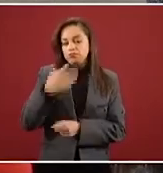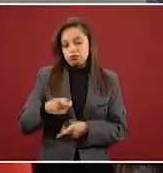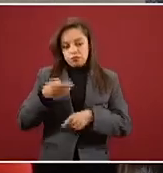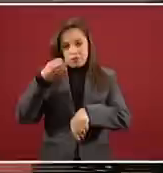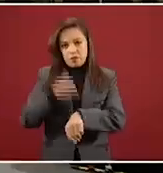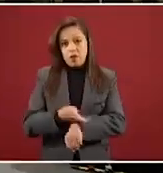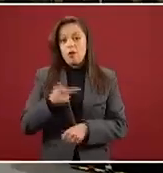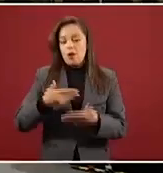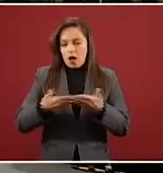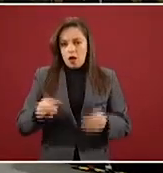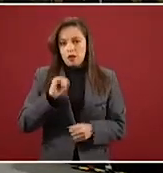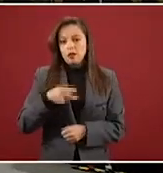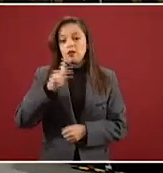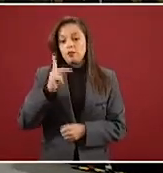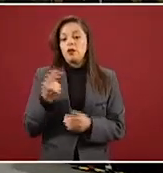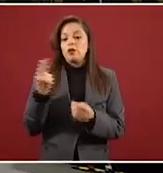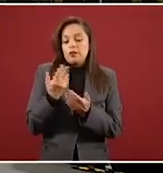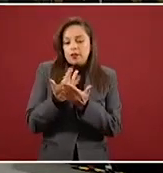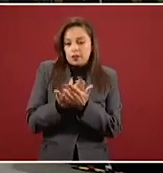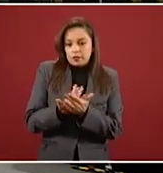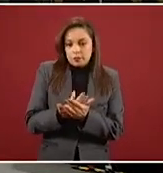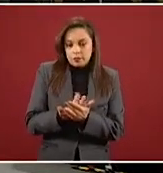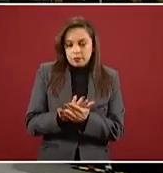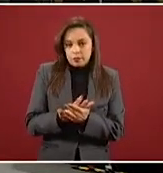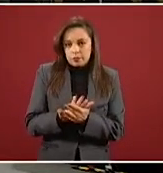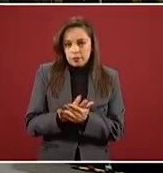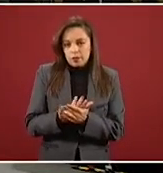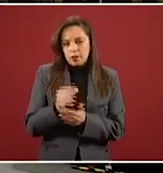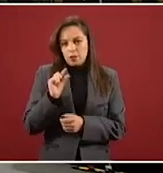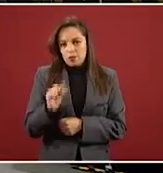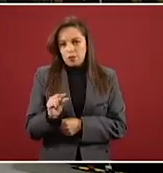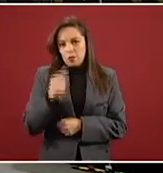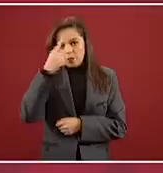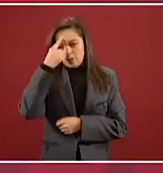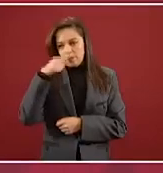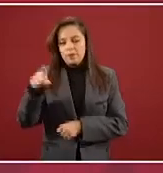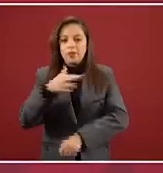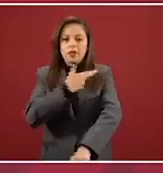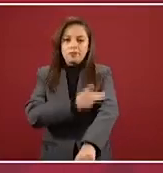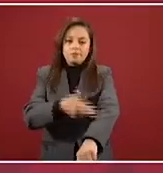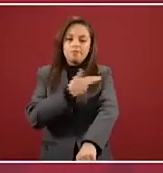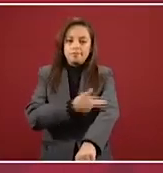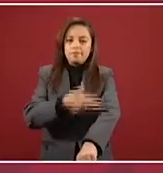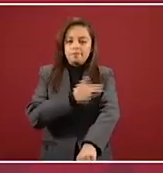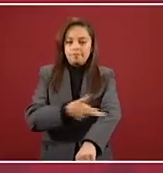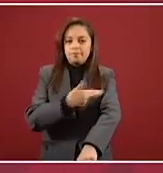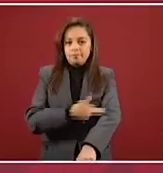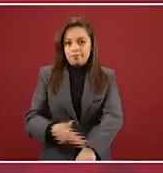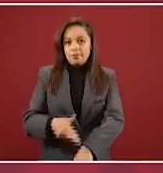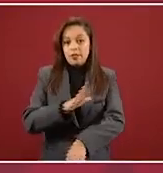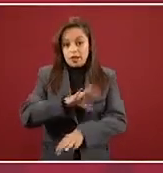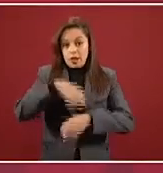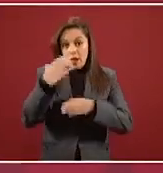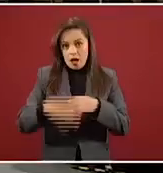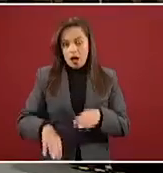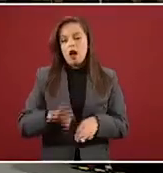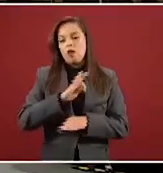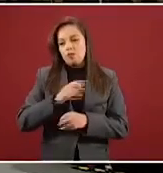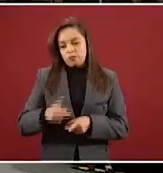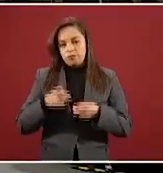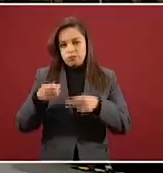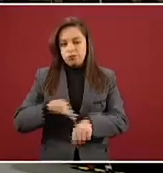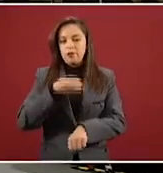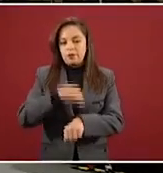Nada más que vamos a esperar a que... Sí, concluye el trámite. Sí, sí, la